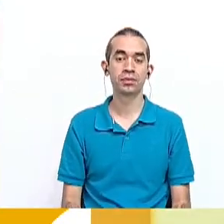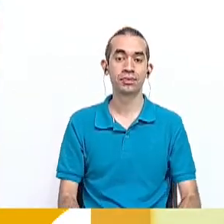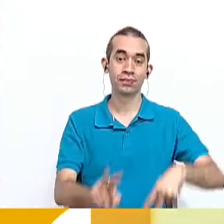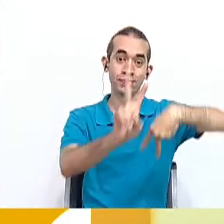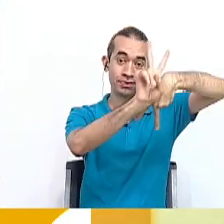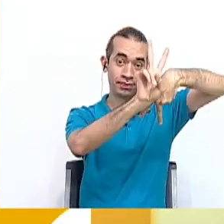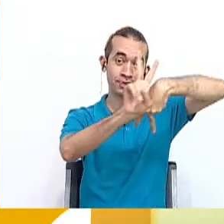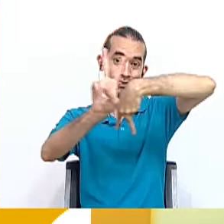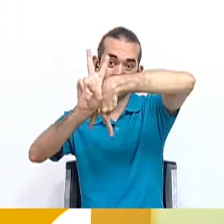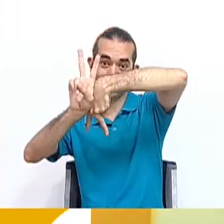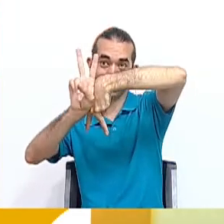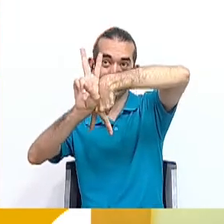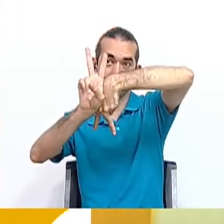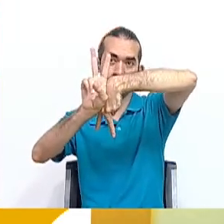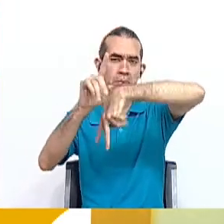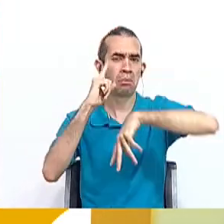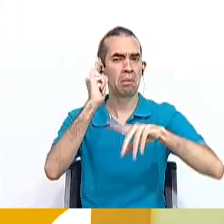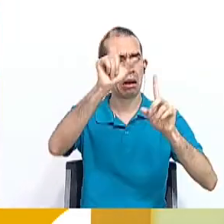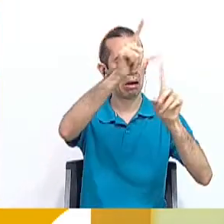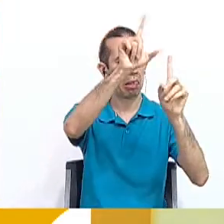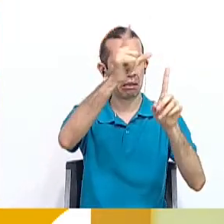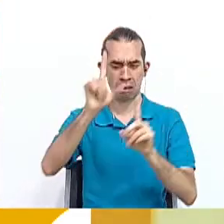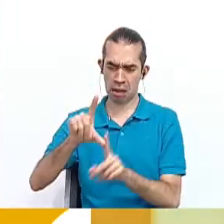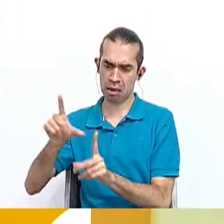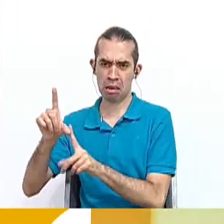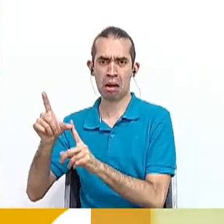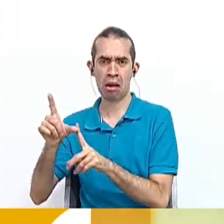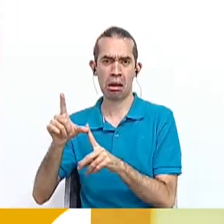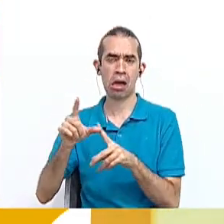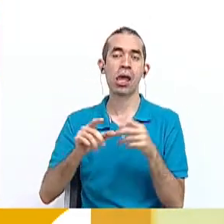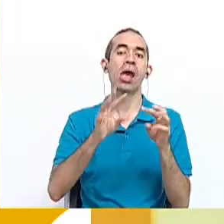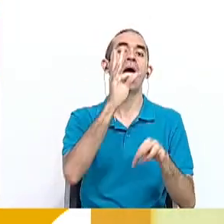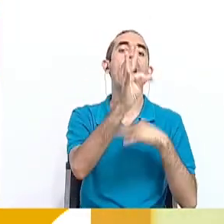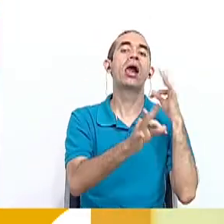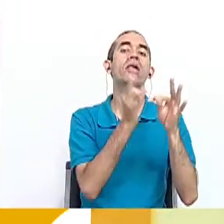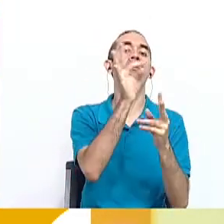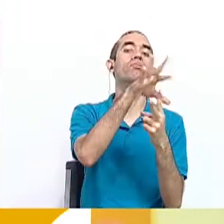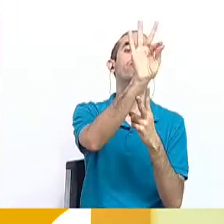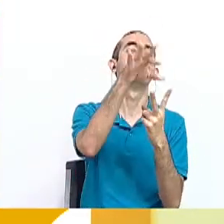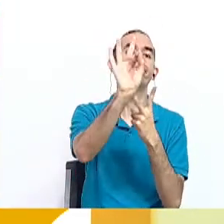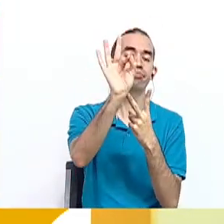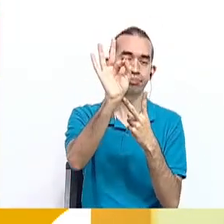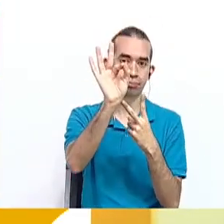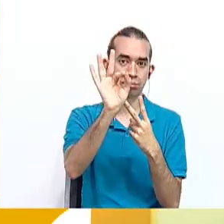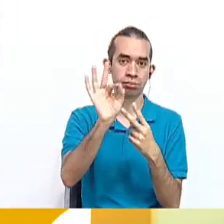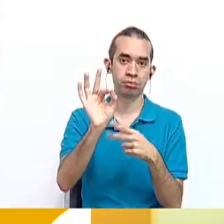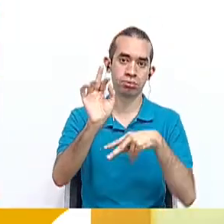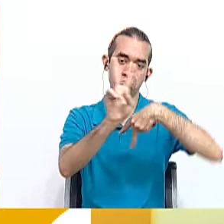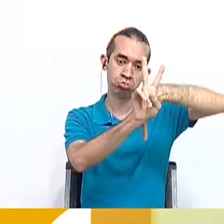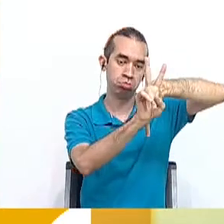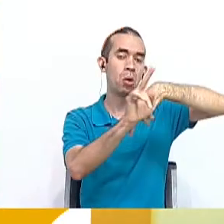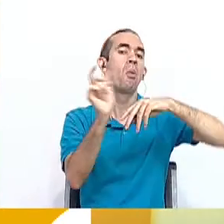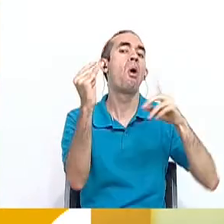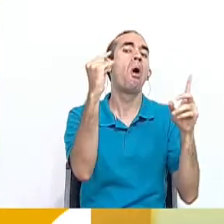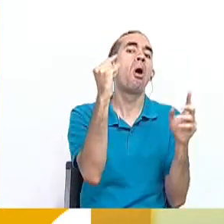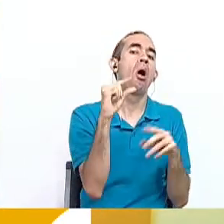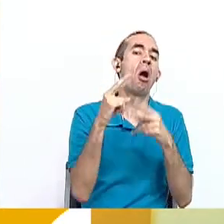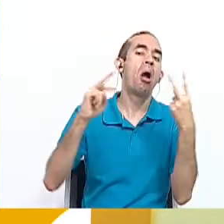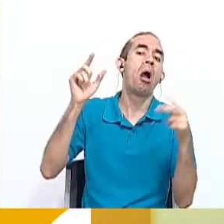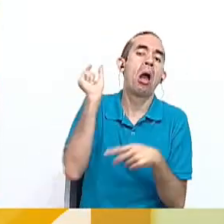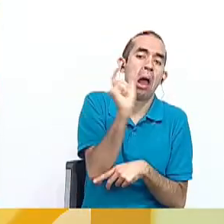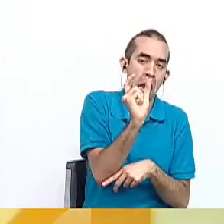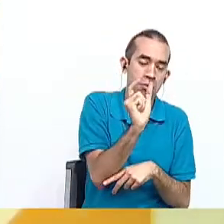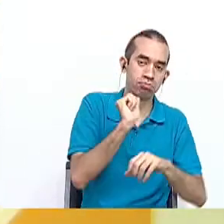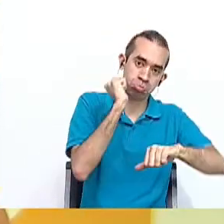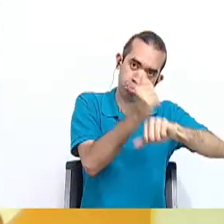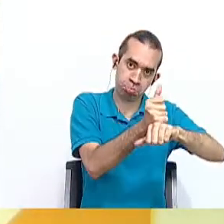cromosomas. Esas letras que vemos ahí son los alelos, que representan básicamente a los genes. Los vamos a identificar